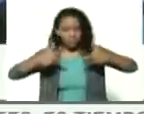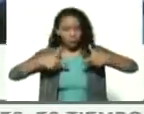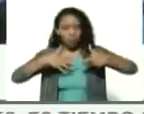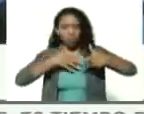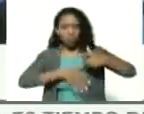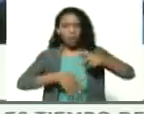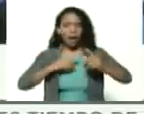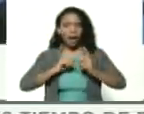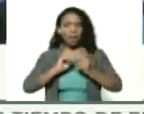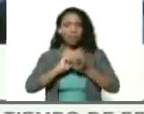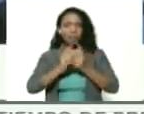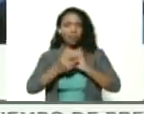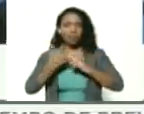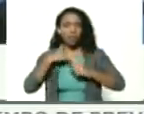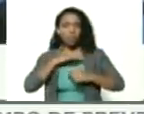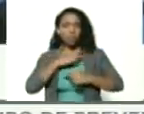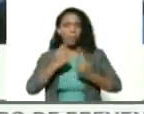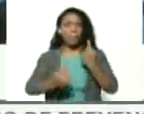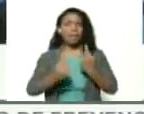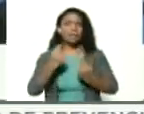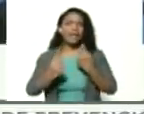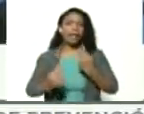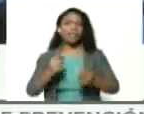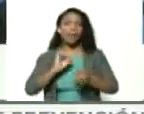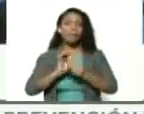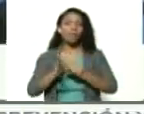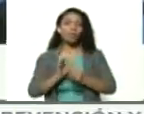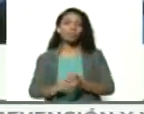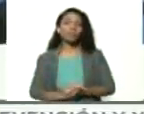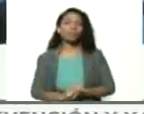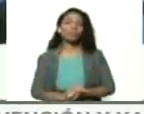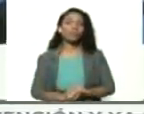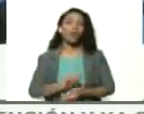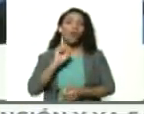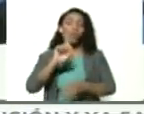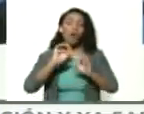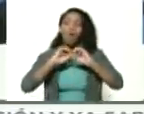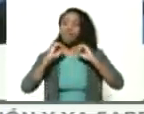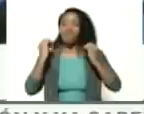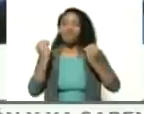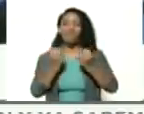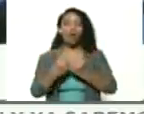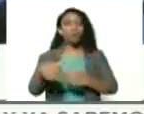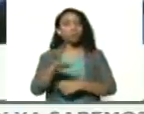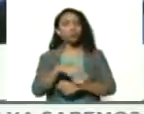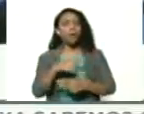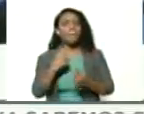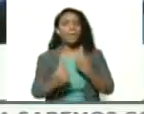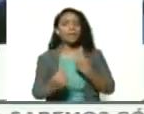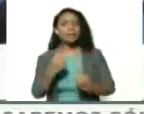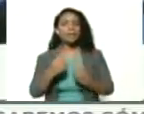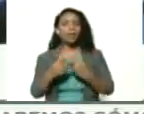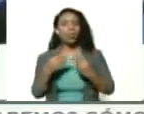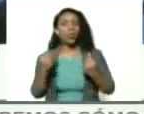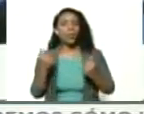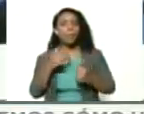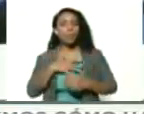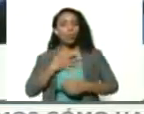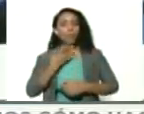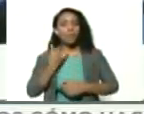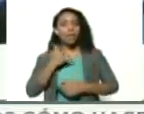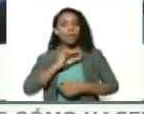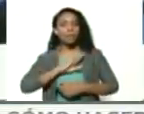y evolución clínica de nuestros pacientes COVID-19 y una sala donde los pacientes leves podrán